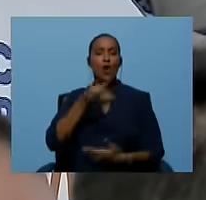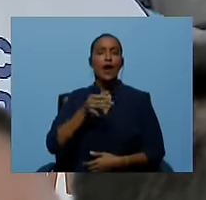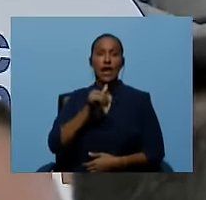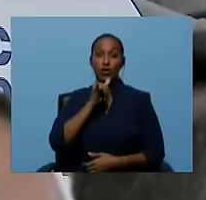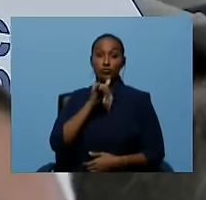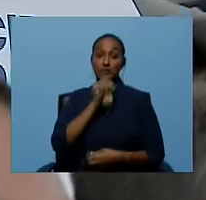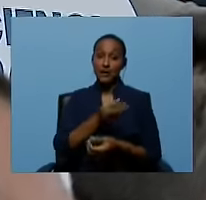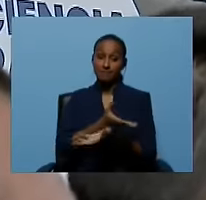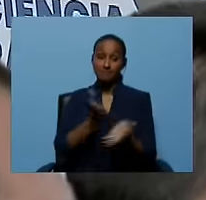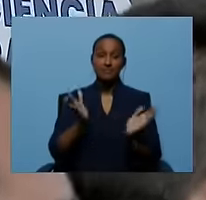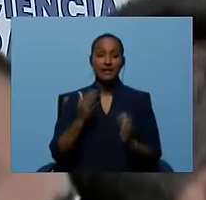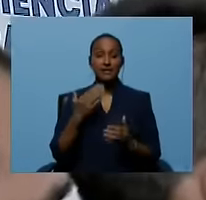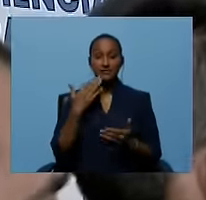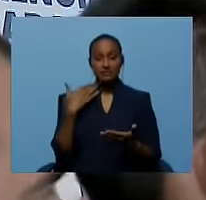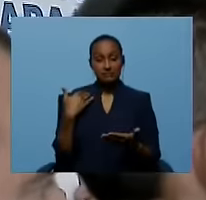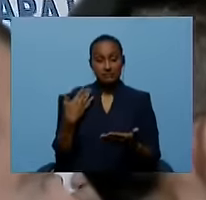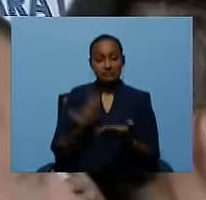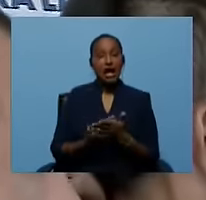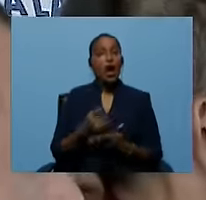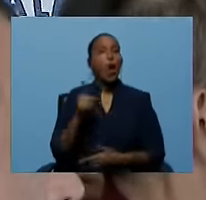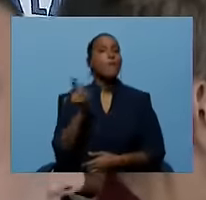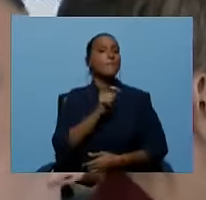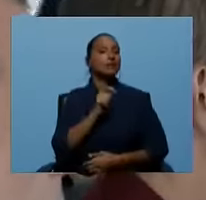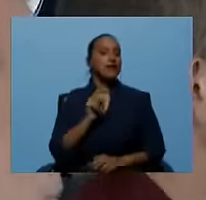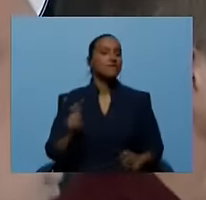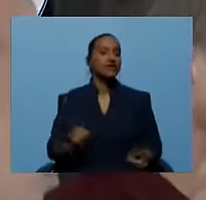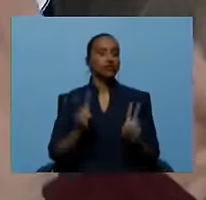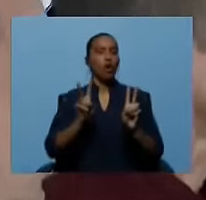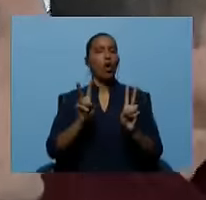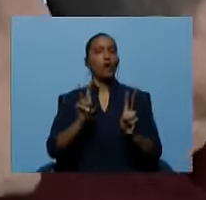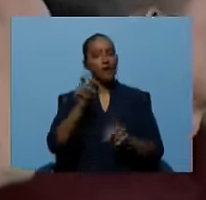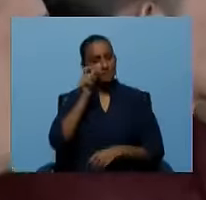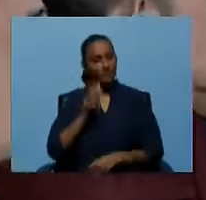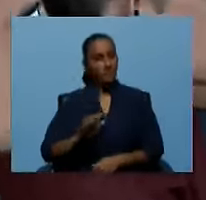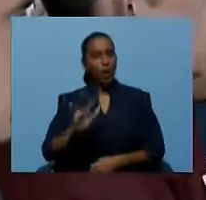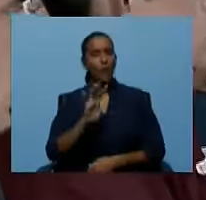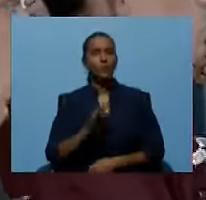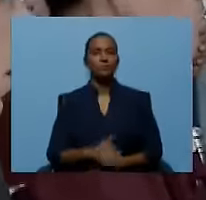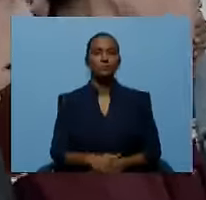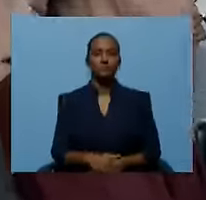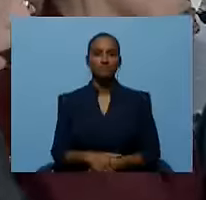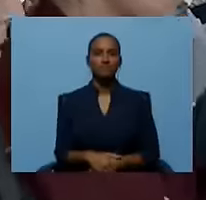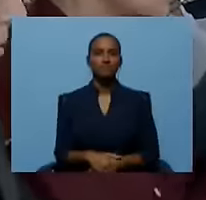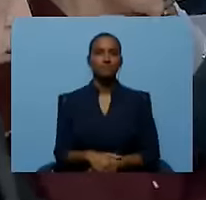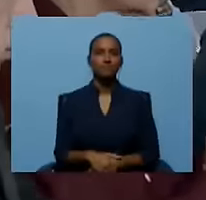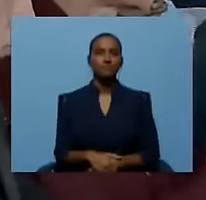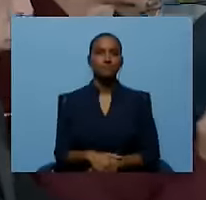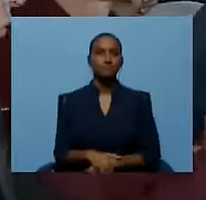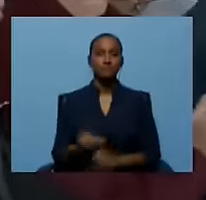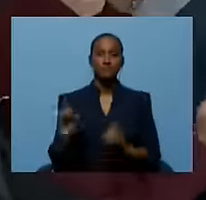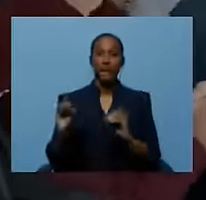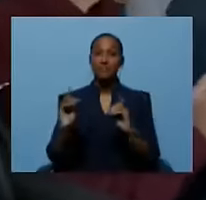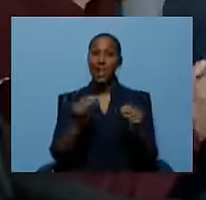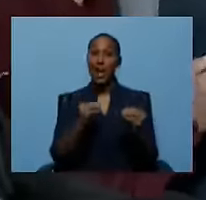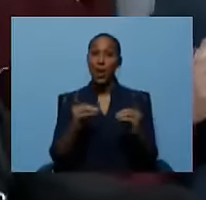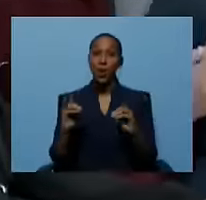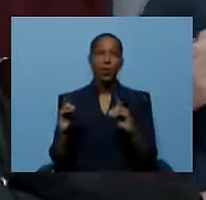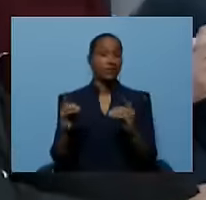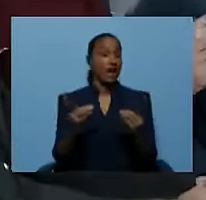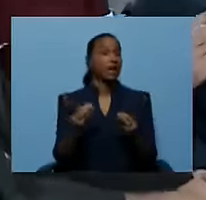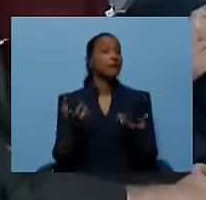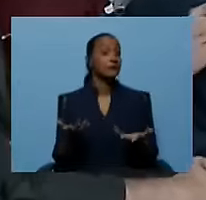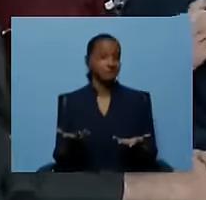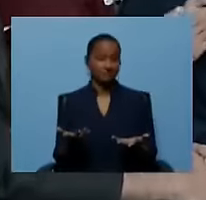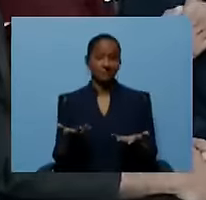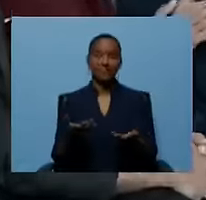todo a un mes de la gran victoria de nuestro pueblo. Bueno, tiene mucho trabajo, Ricardo. Diálogo, diálogo, diálogo. Hay